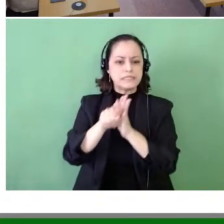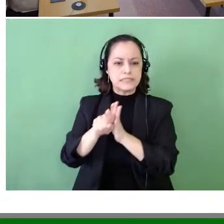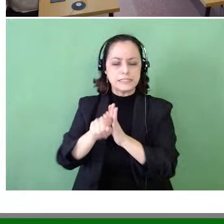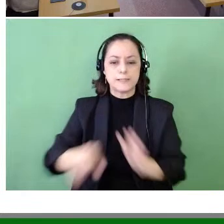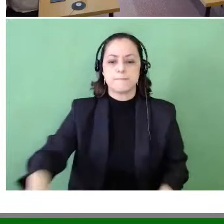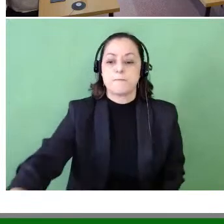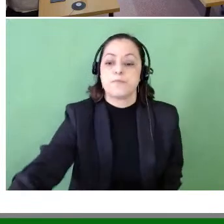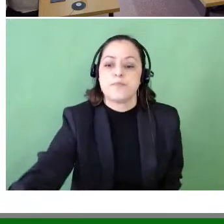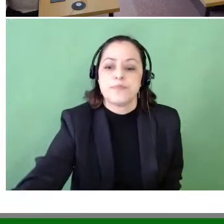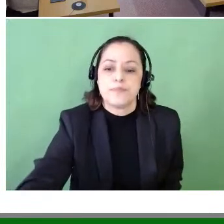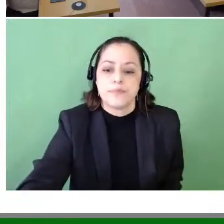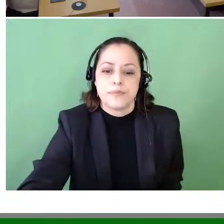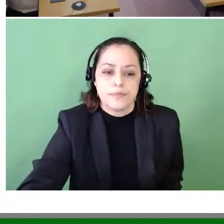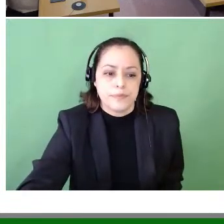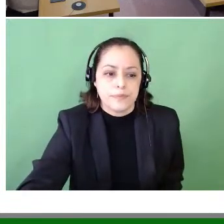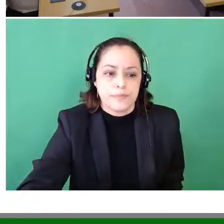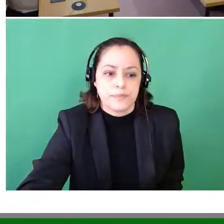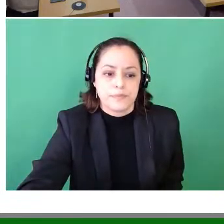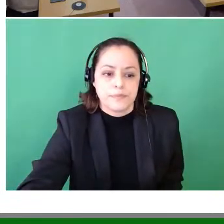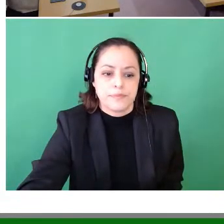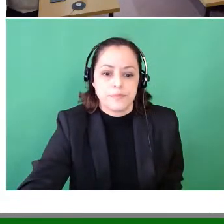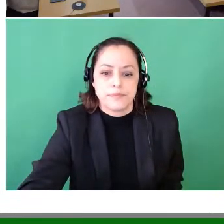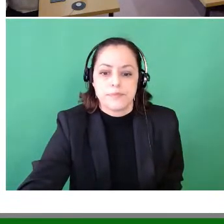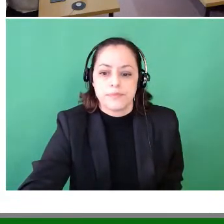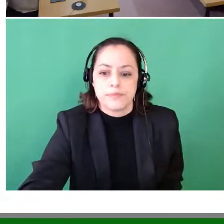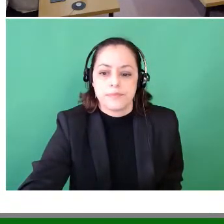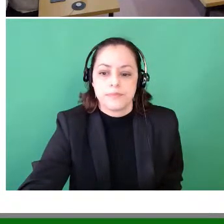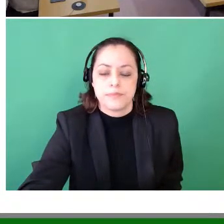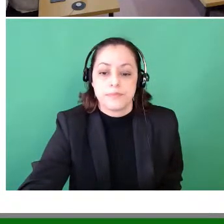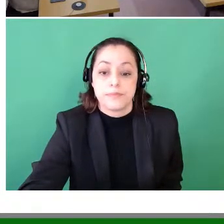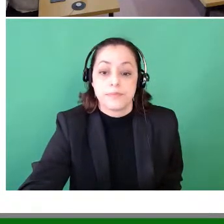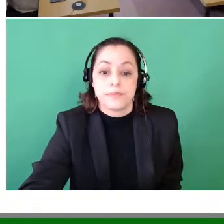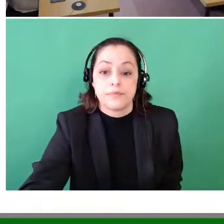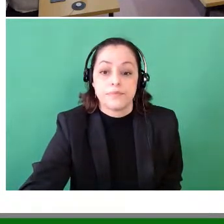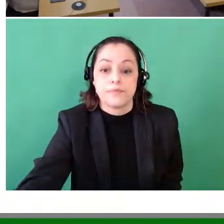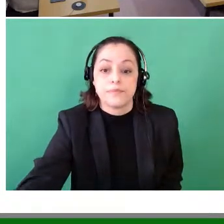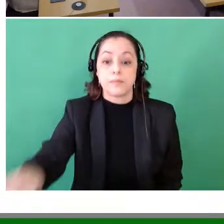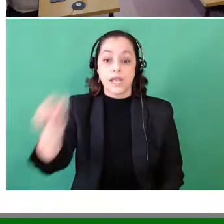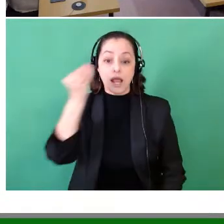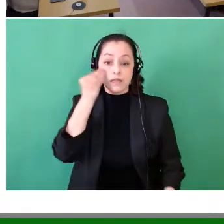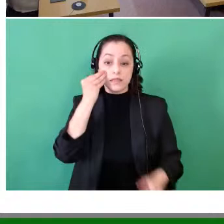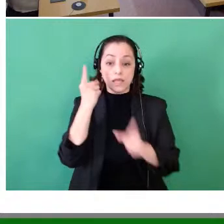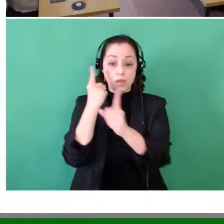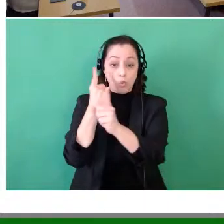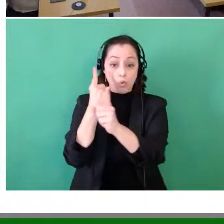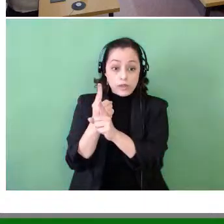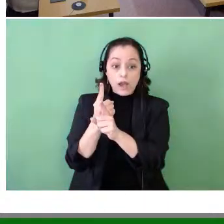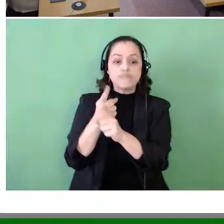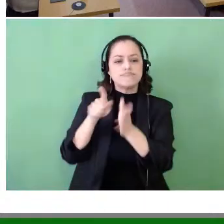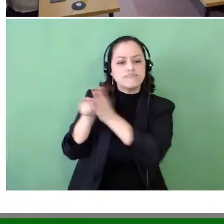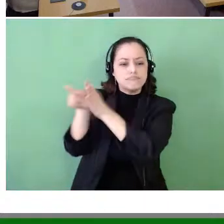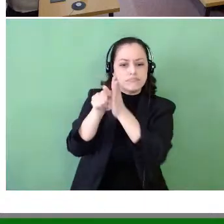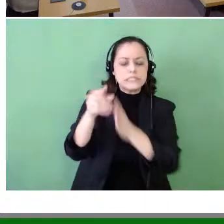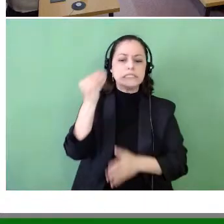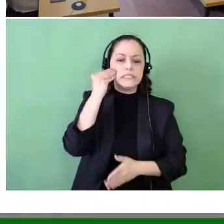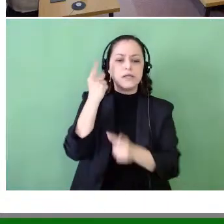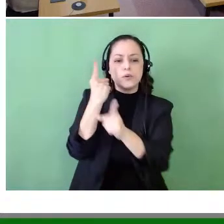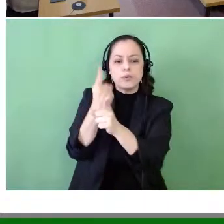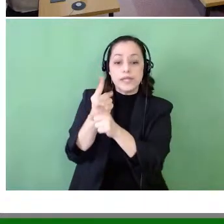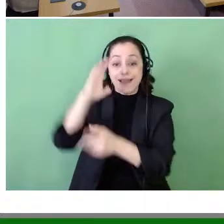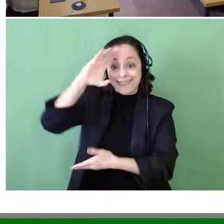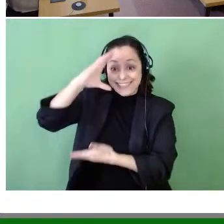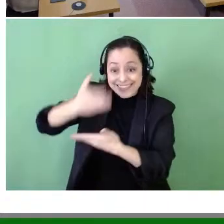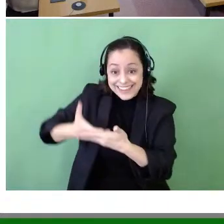una selección para ver si encontrábamos alguna tesis específica que hablaba del mercado